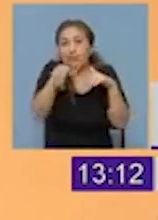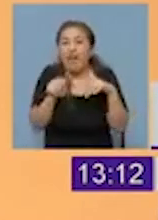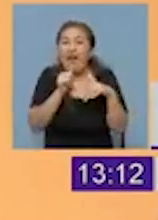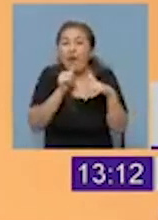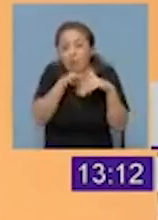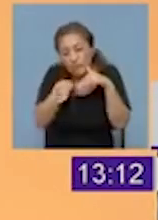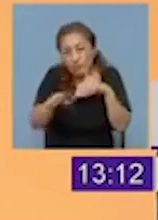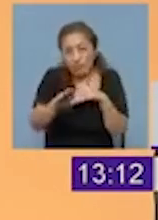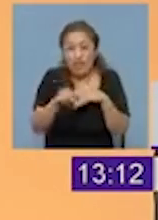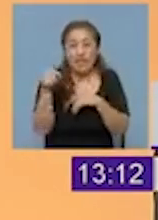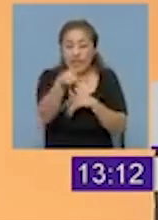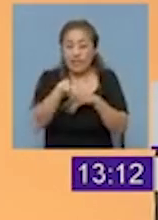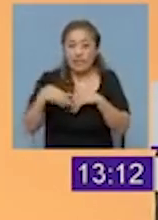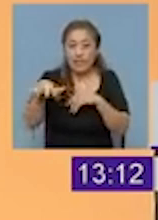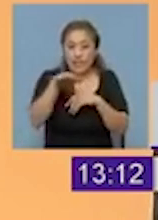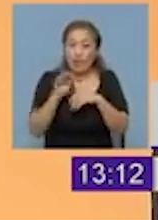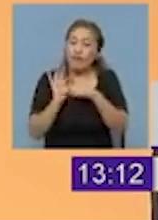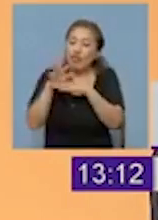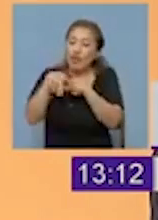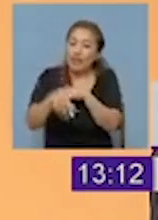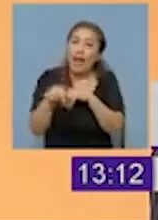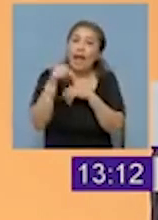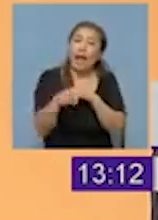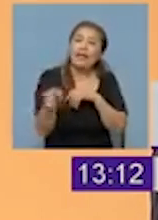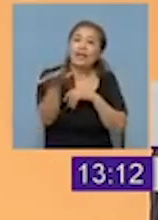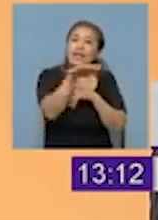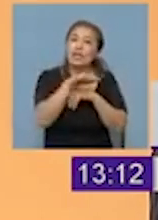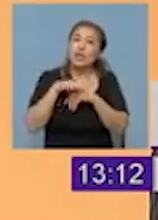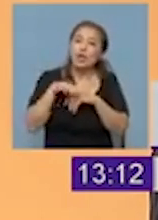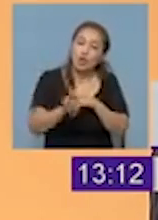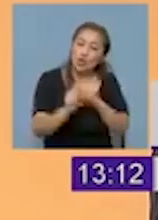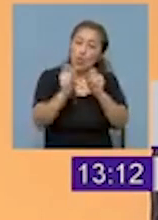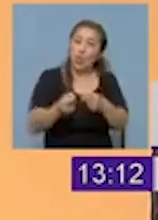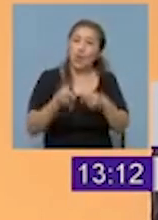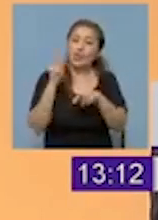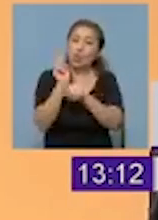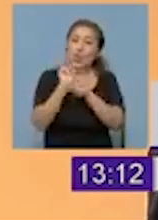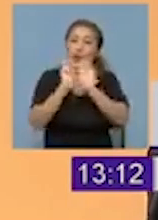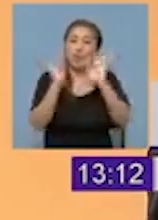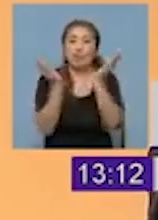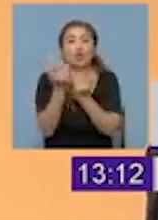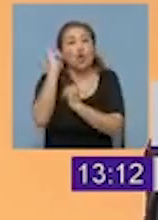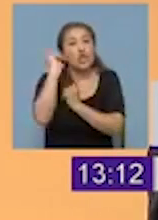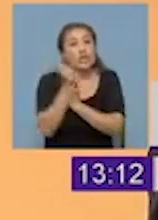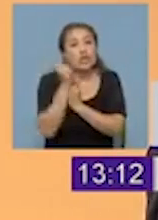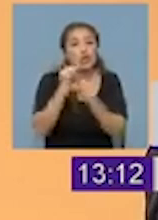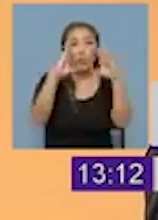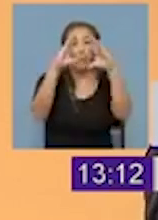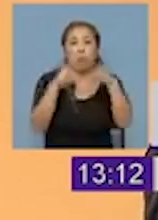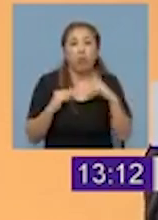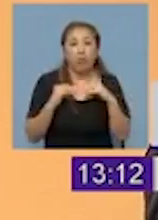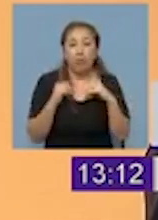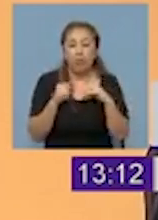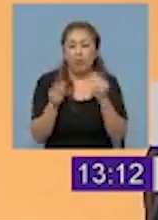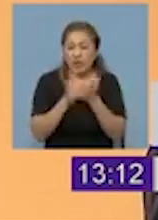por las características digamos de volcán por ser patrimonio de parte del patrimonio de la humanidad' digamos eran viviendas que se tenían que demoler totalmente por